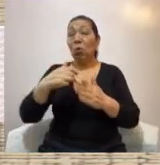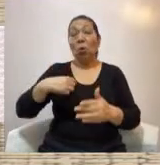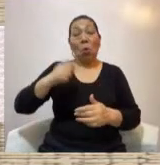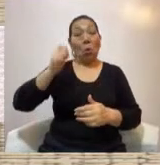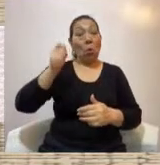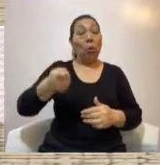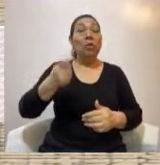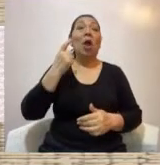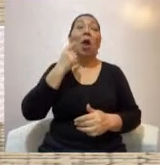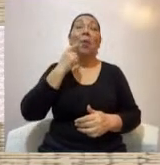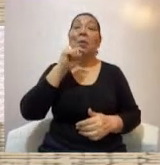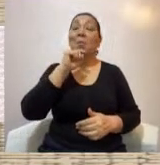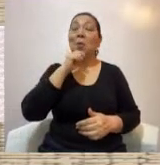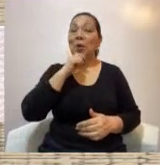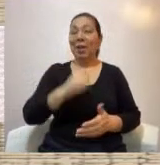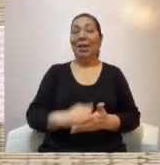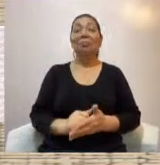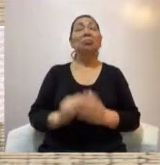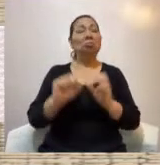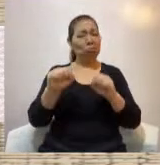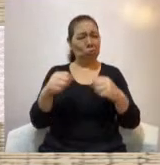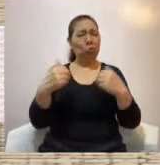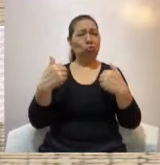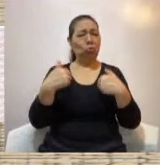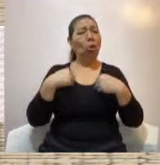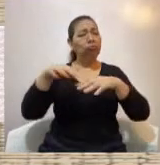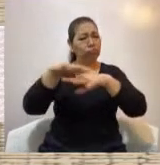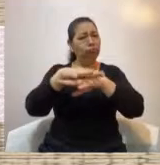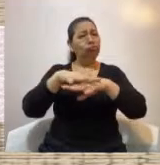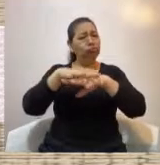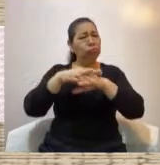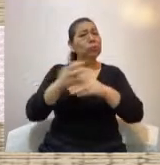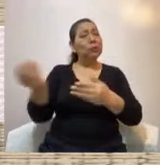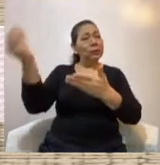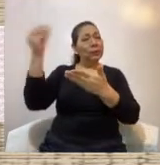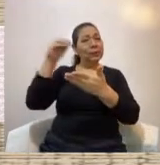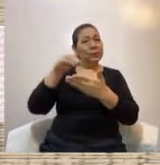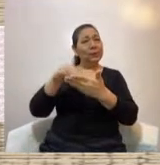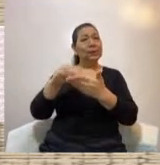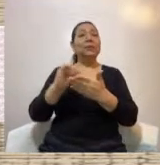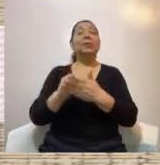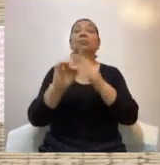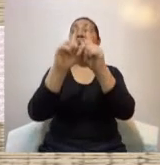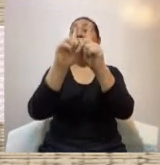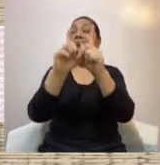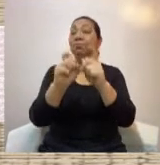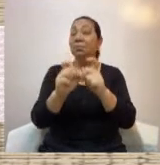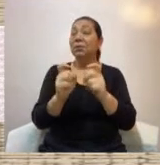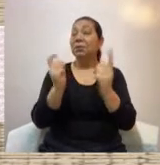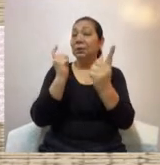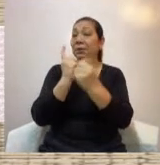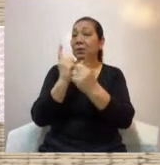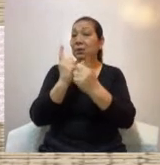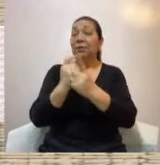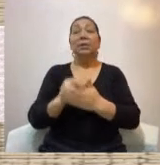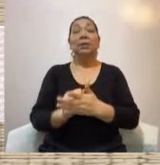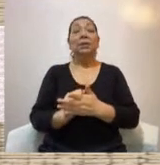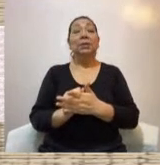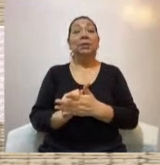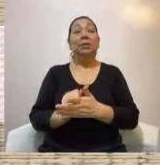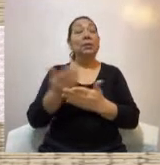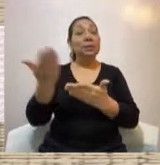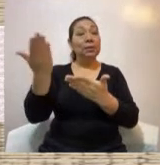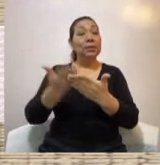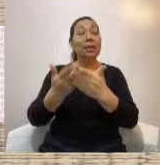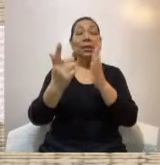todos los jueces y juezas del Perú que tengan en trámite demandas en las que el acto cuestionado se encuentre